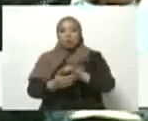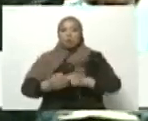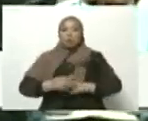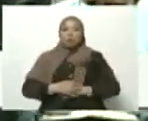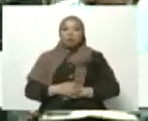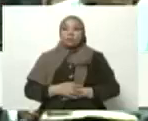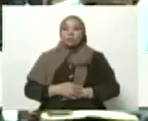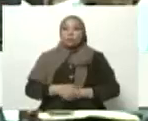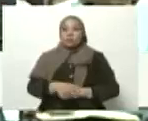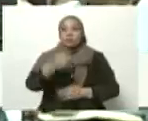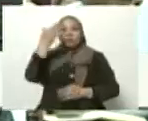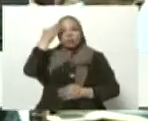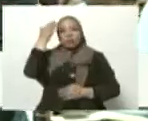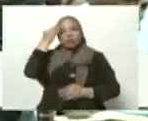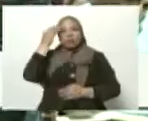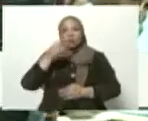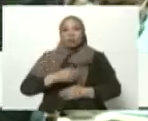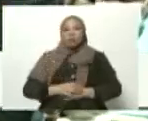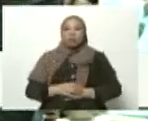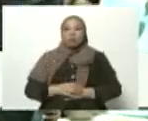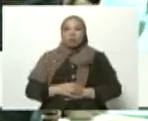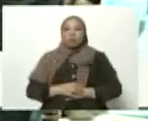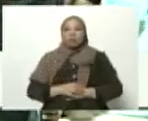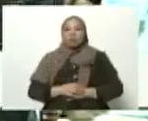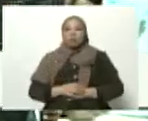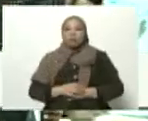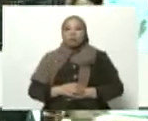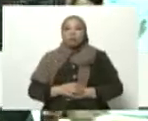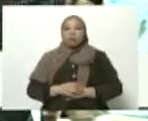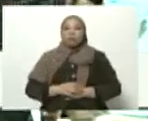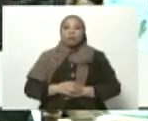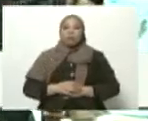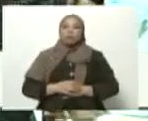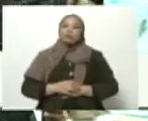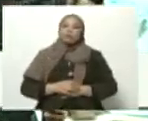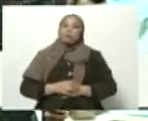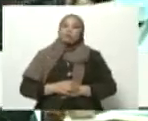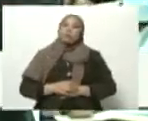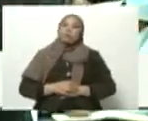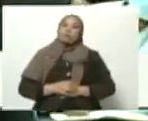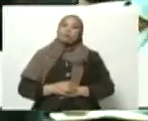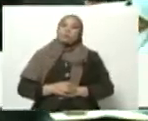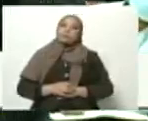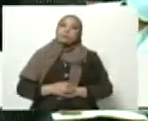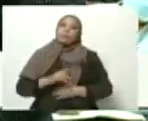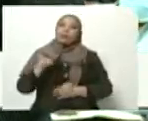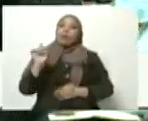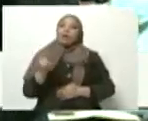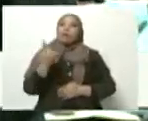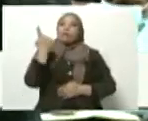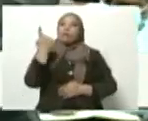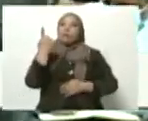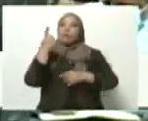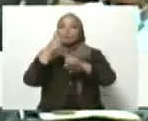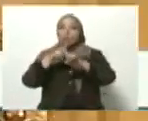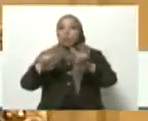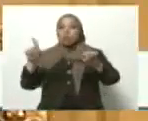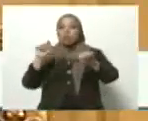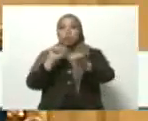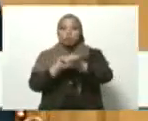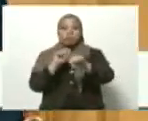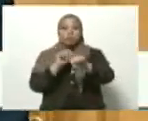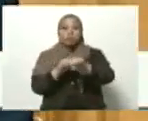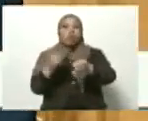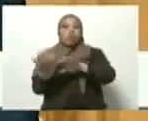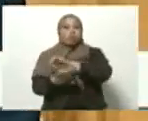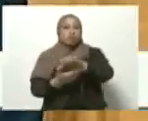Quisiera señalar que, en primer lugar, cuando usted dice que estamos en un momento distinto, lo que sucede